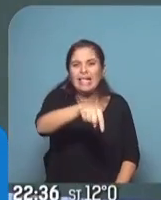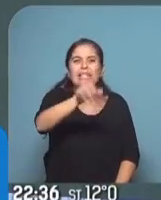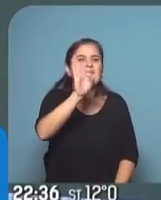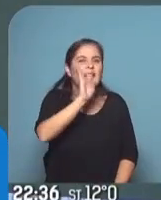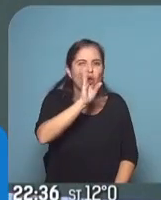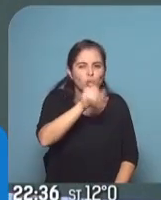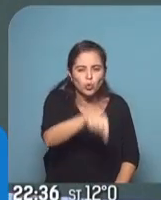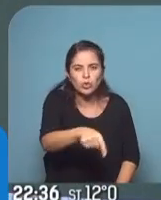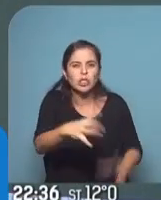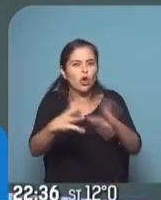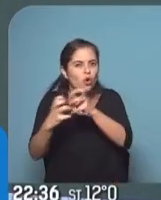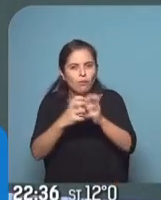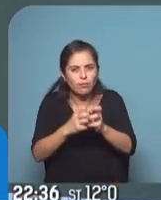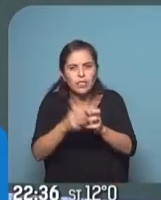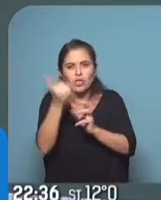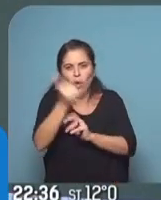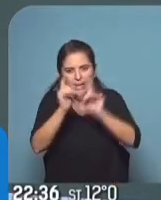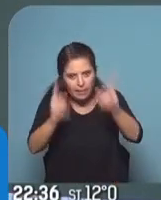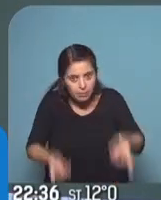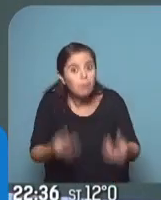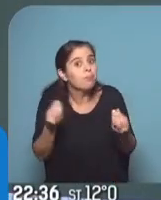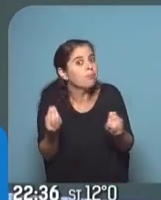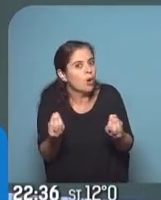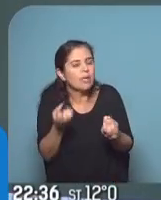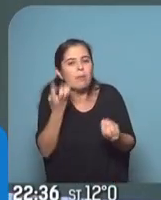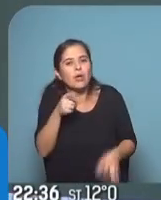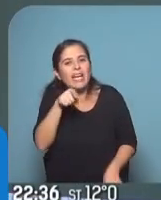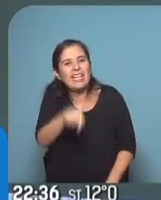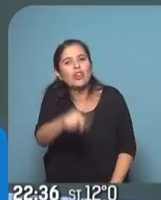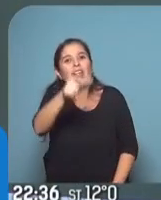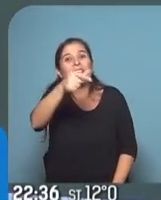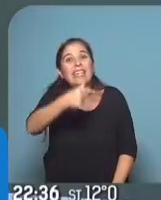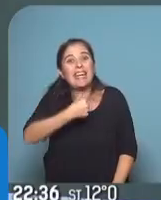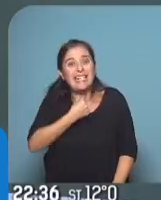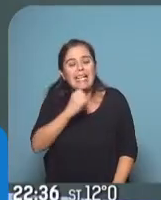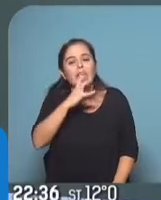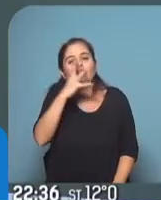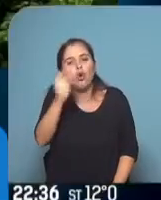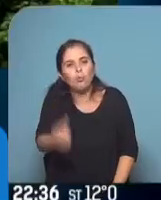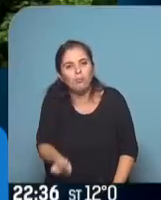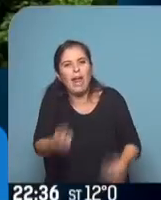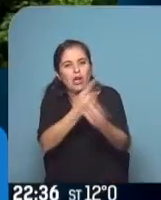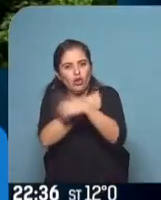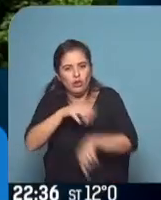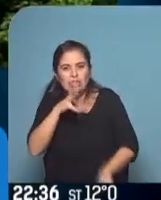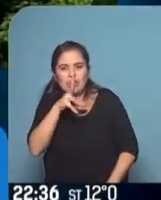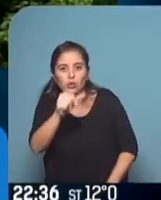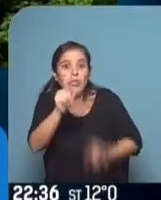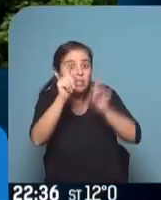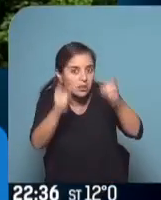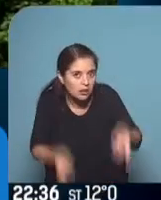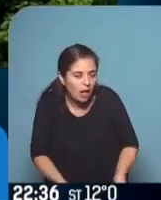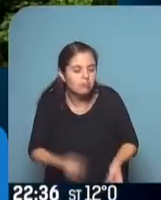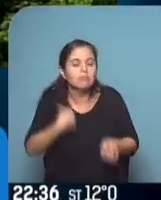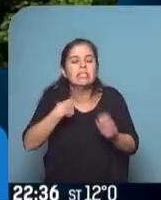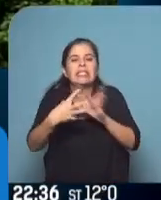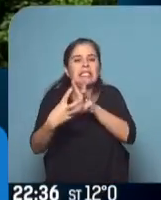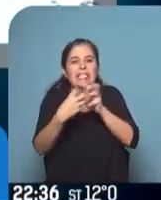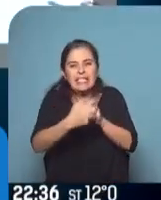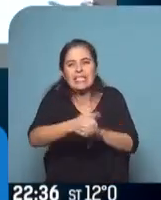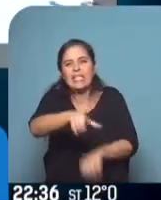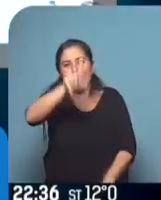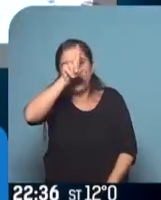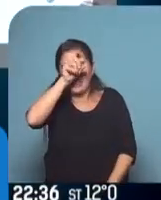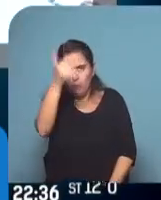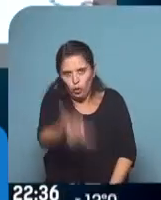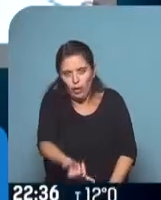sistemas de defensa antiaérea rusa. Las relaciones con Egipto, a pesar de la visita del presidente de las últimas semanas, tampoco están pasando